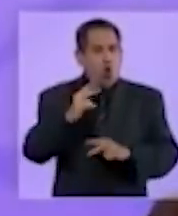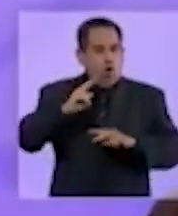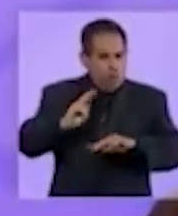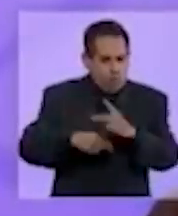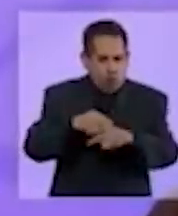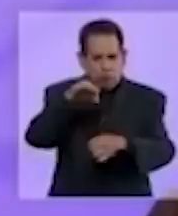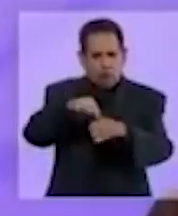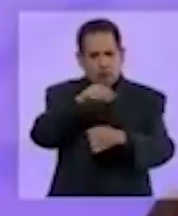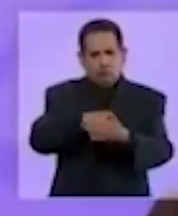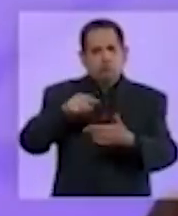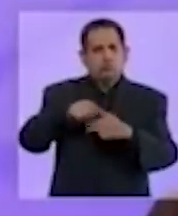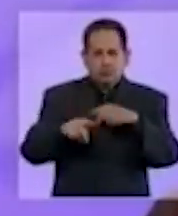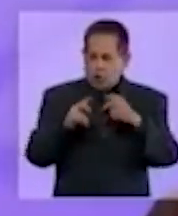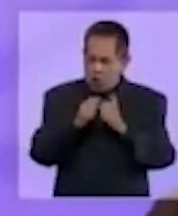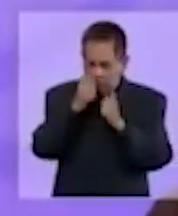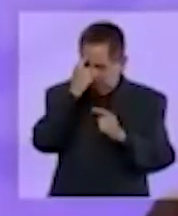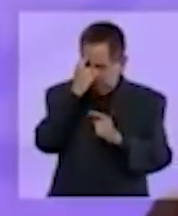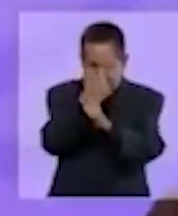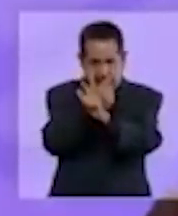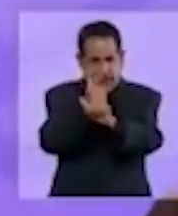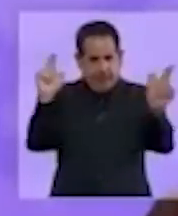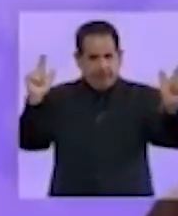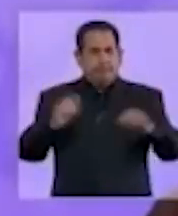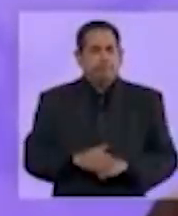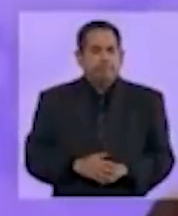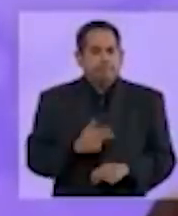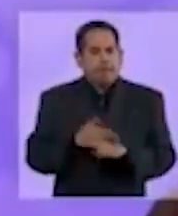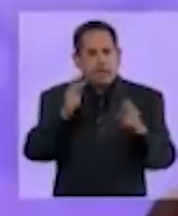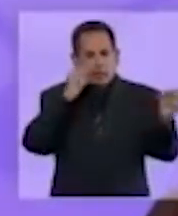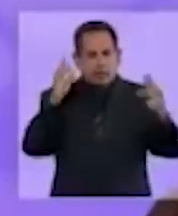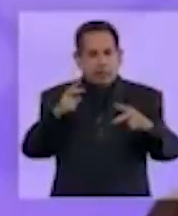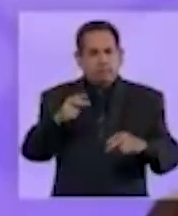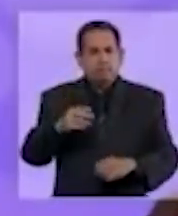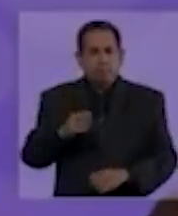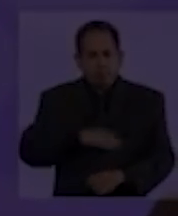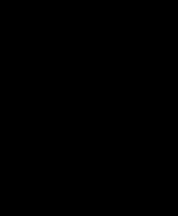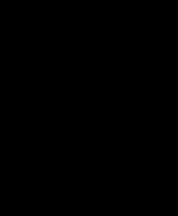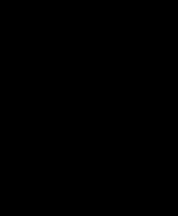acudamos a las urnas y votemos en libertad. Hasta pronto, muy buenas noches.